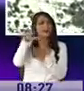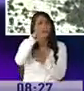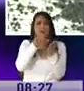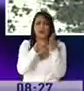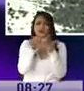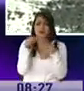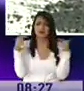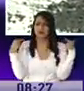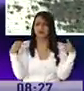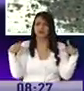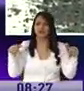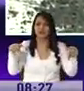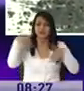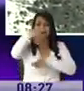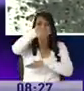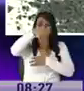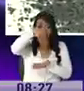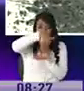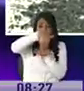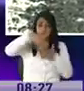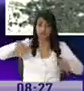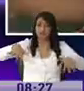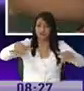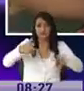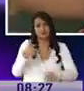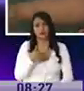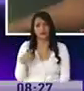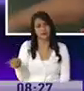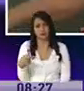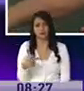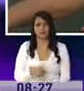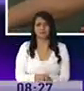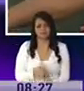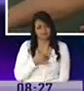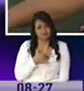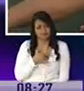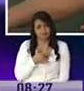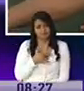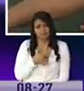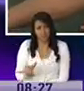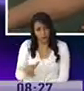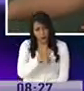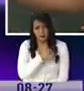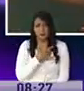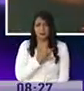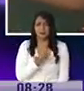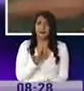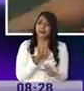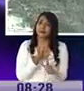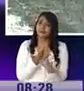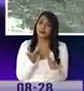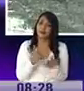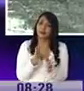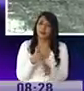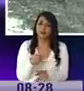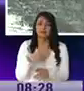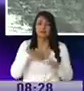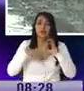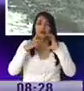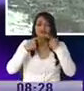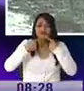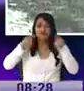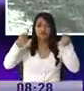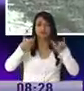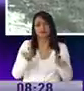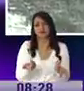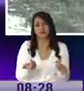exactamente es céntrica excéntrico Entonces no sean malitos dué de la ciudad no esperemos que únicamente seamos los comunicadores que para